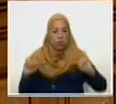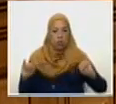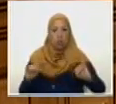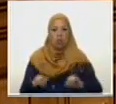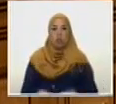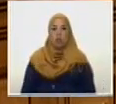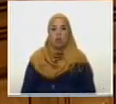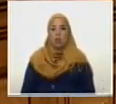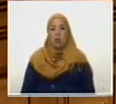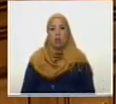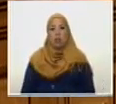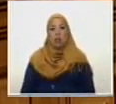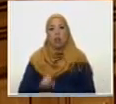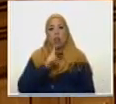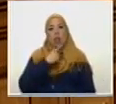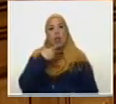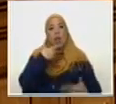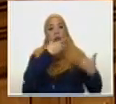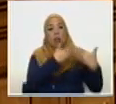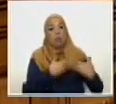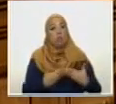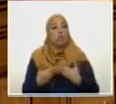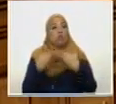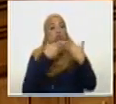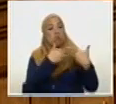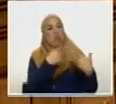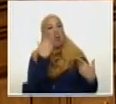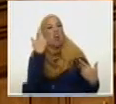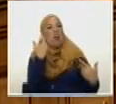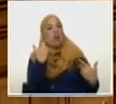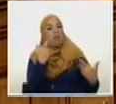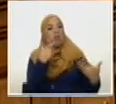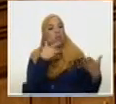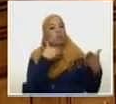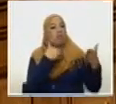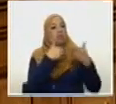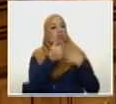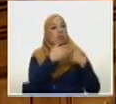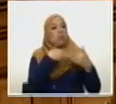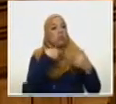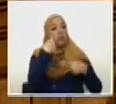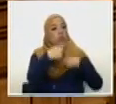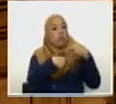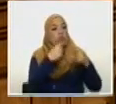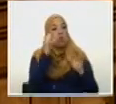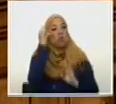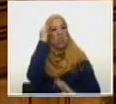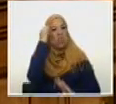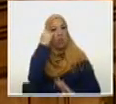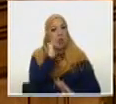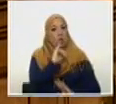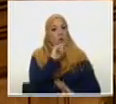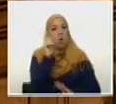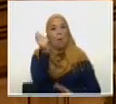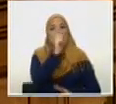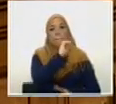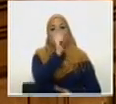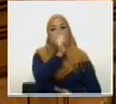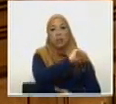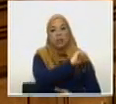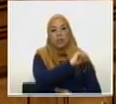diciéndole al imperio lo que les quedará al paso de unos días, de unos meses.